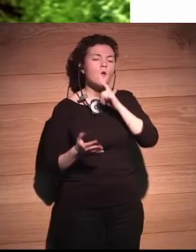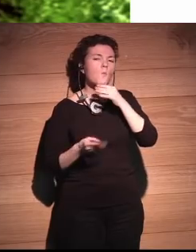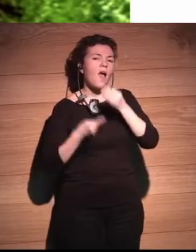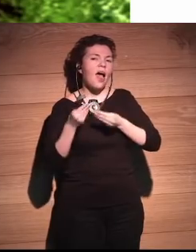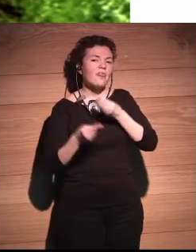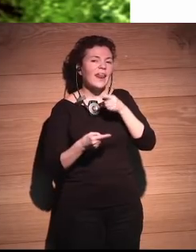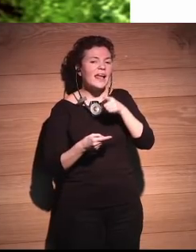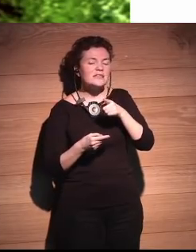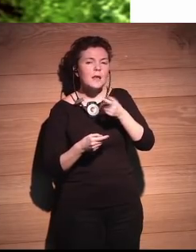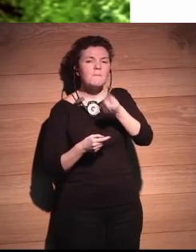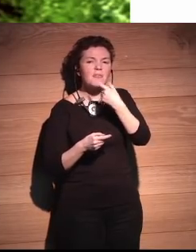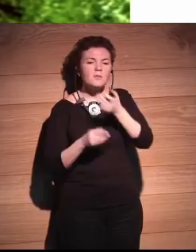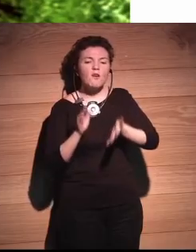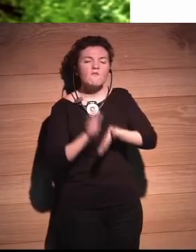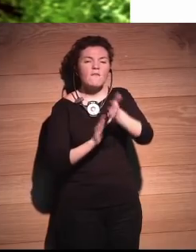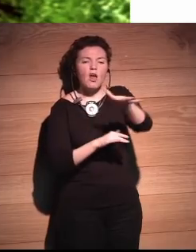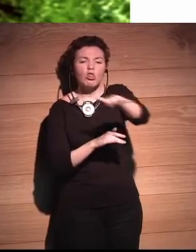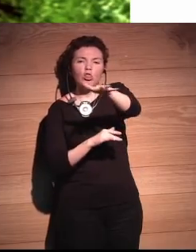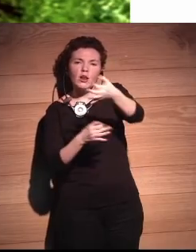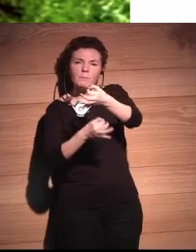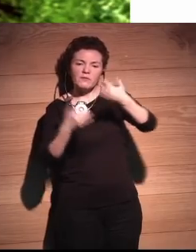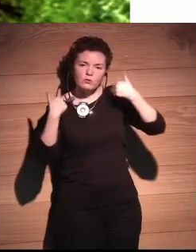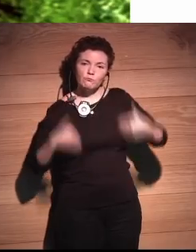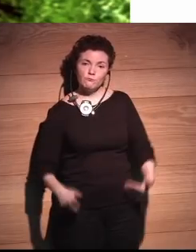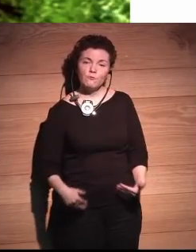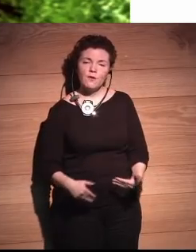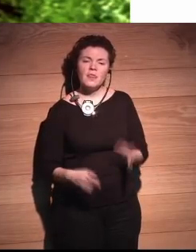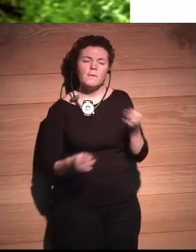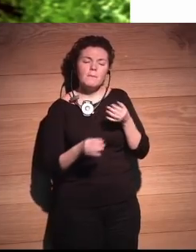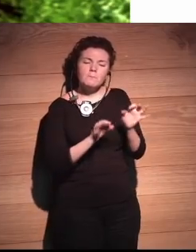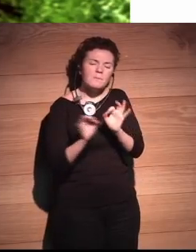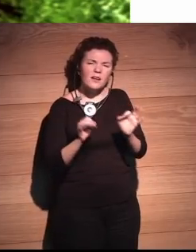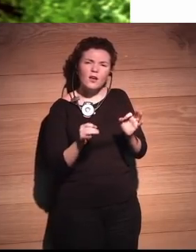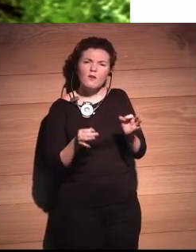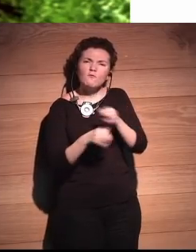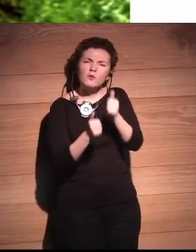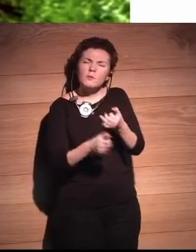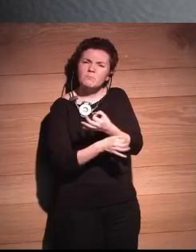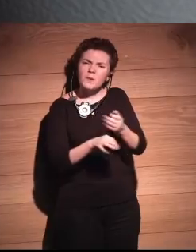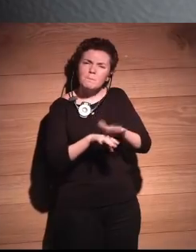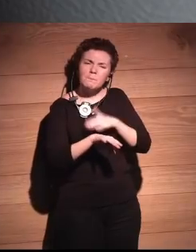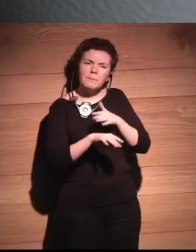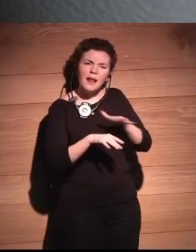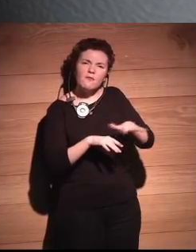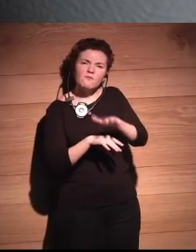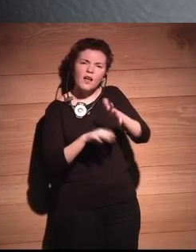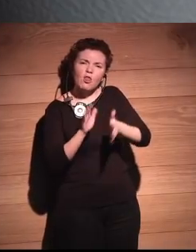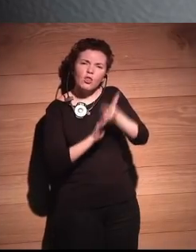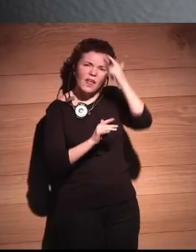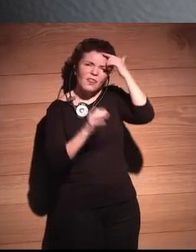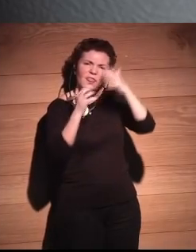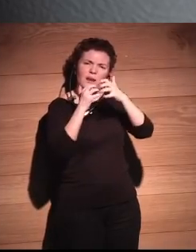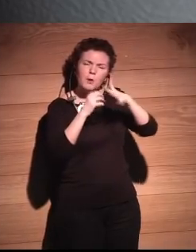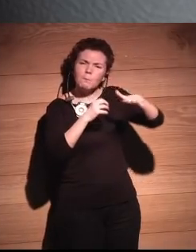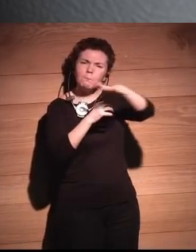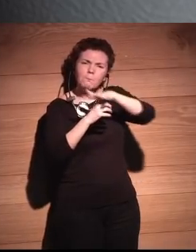esto llegue al lugar correcto. Es decir, tenemos que determinar una forma muy precisa de ajustarnos a partes muy concretas del cerebro. Entonces